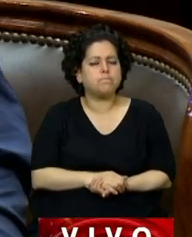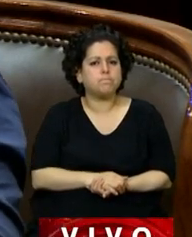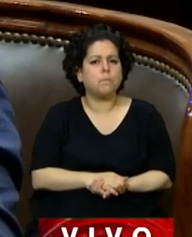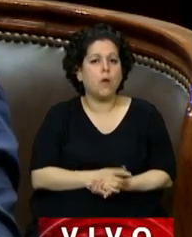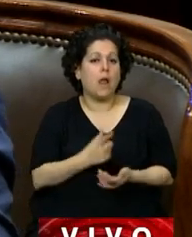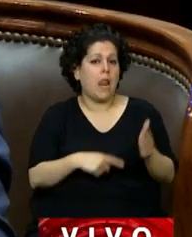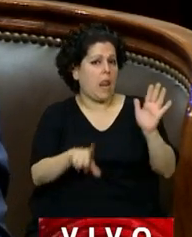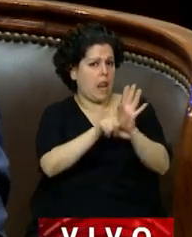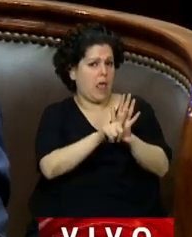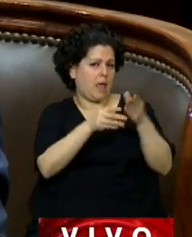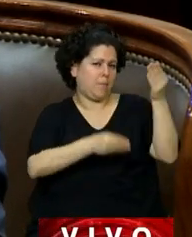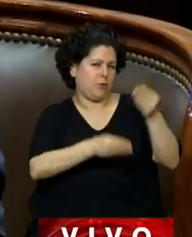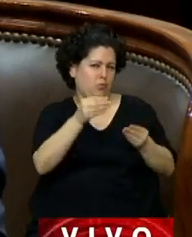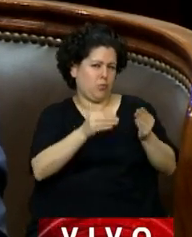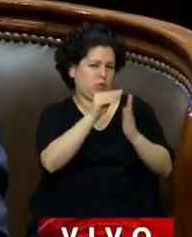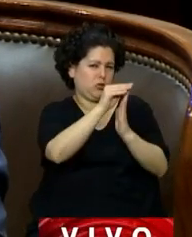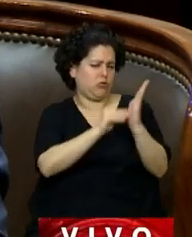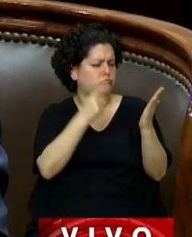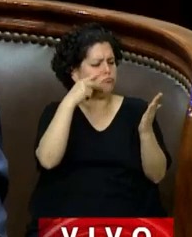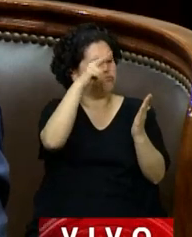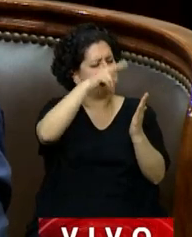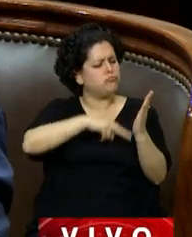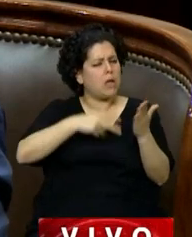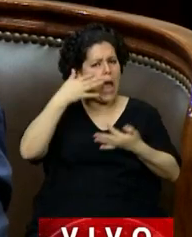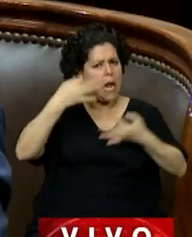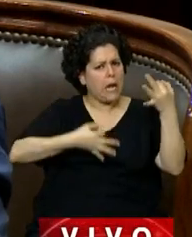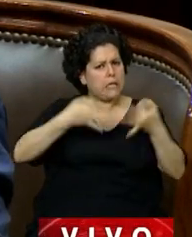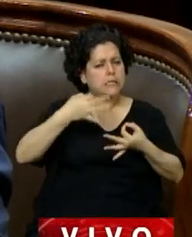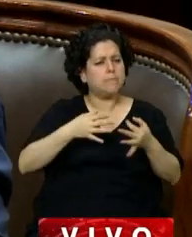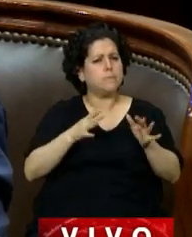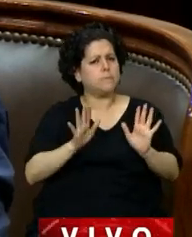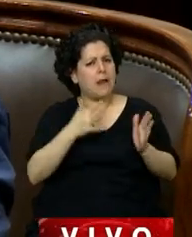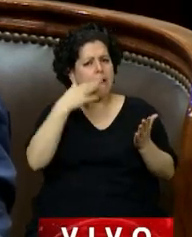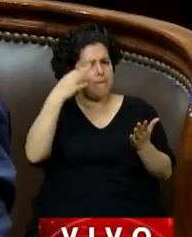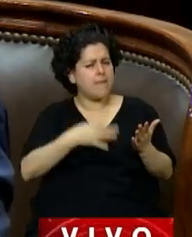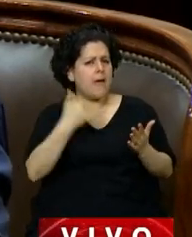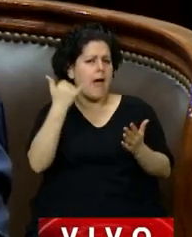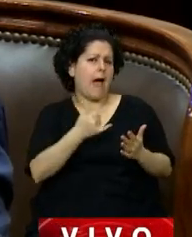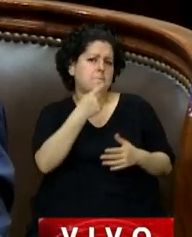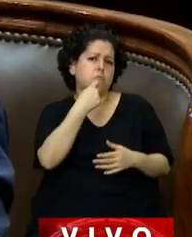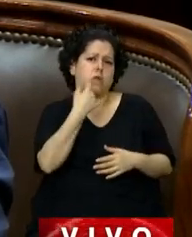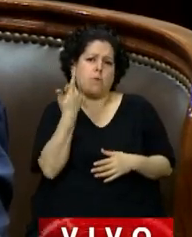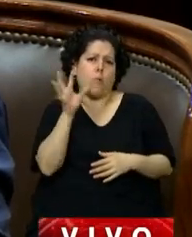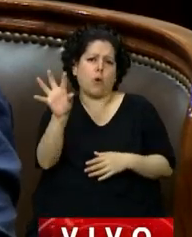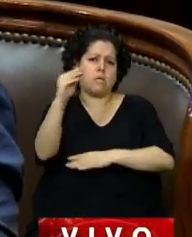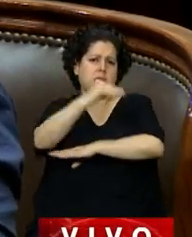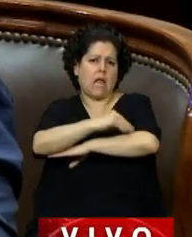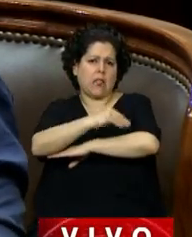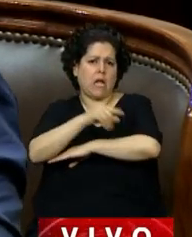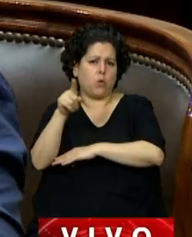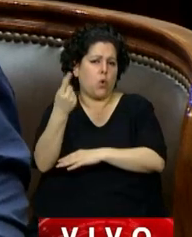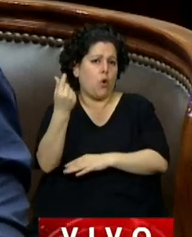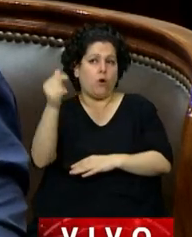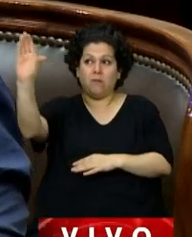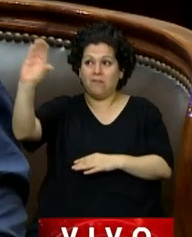esta ley de presupuesto la verdad que hay provincias como en Santa Cruz que no hay